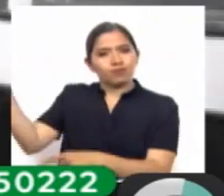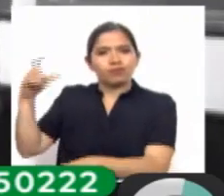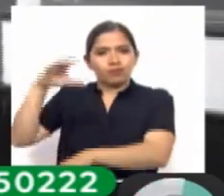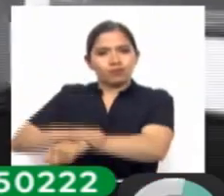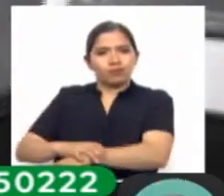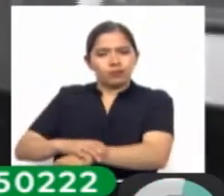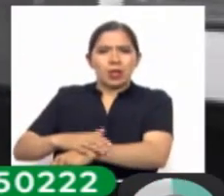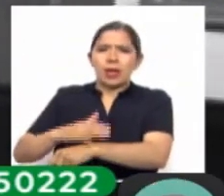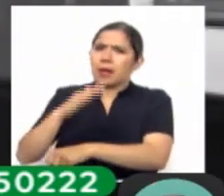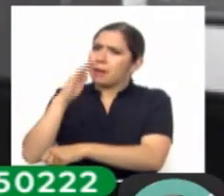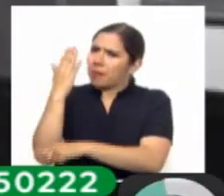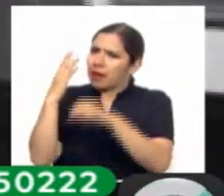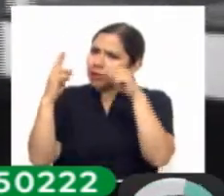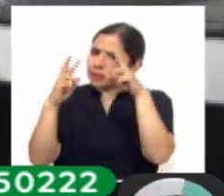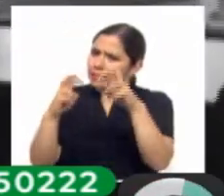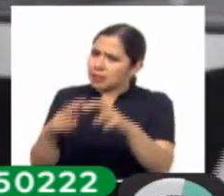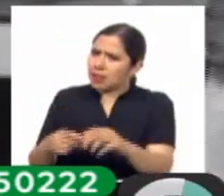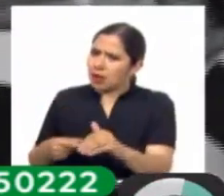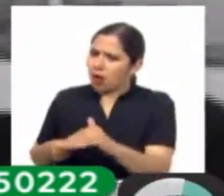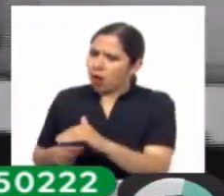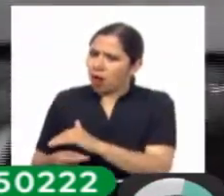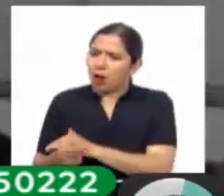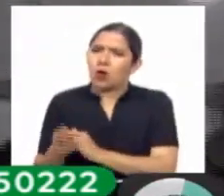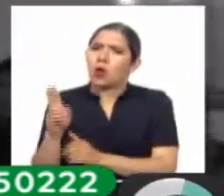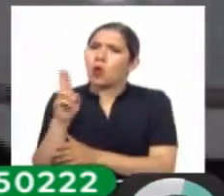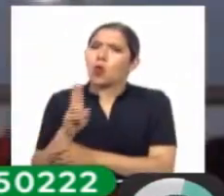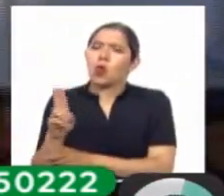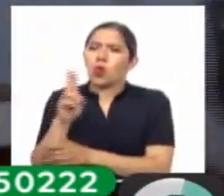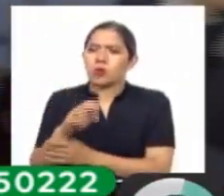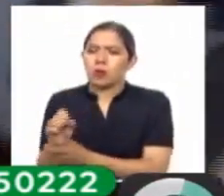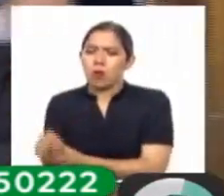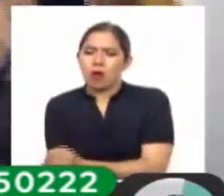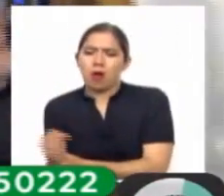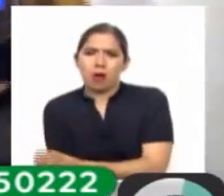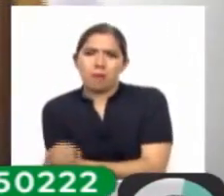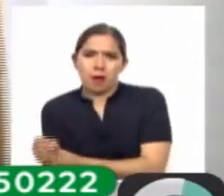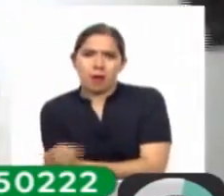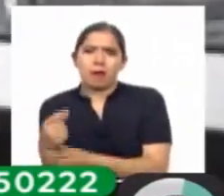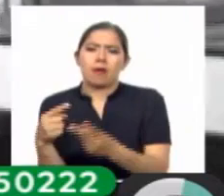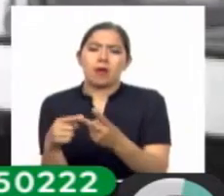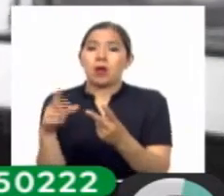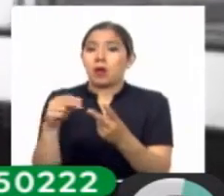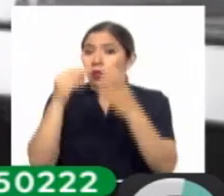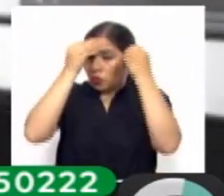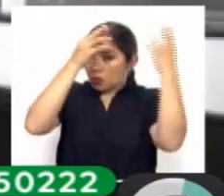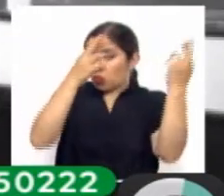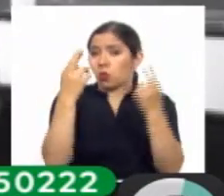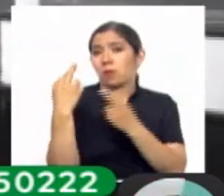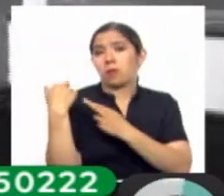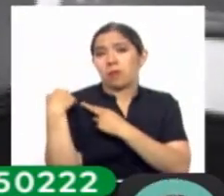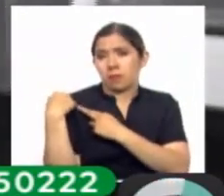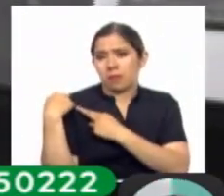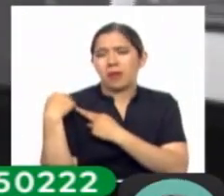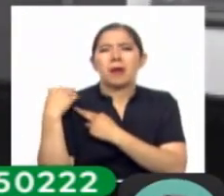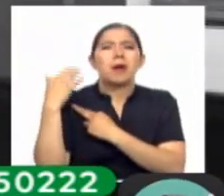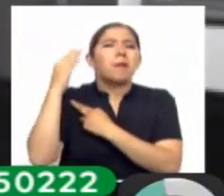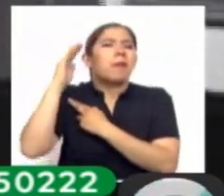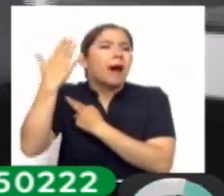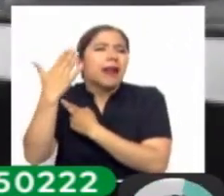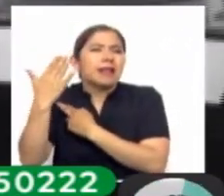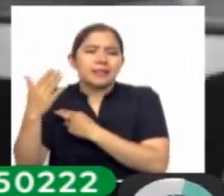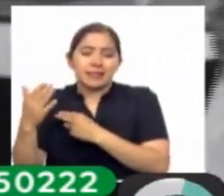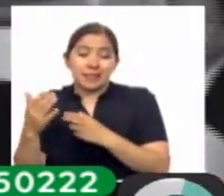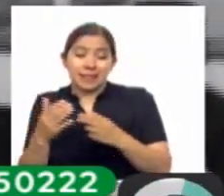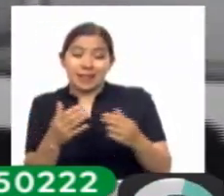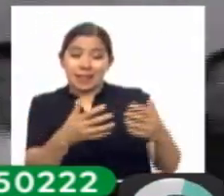la presunta comisión de los delitos de uso indebido de influencias e incumplimiento de deberes por presuntamente haber favorecido con